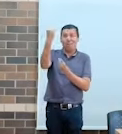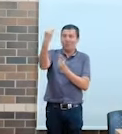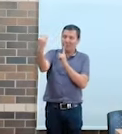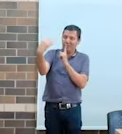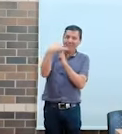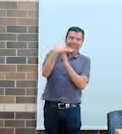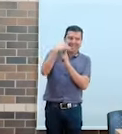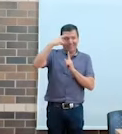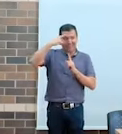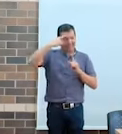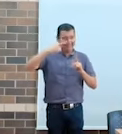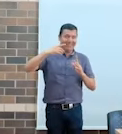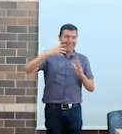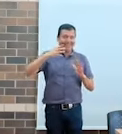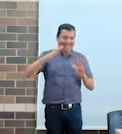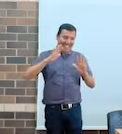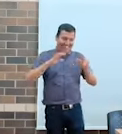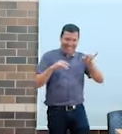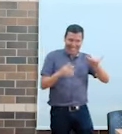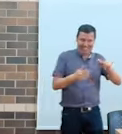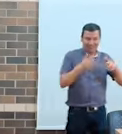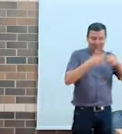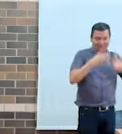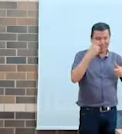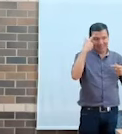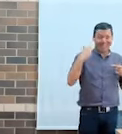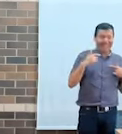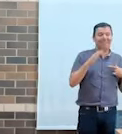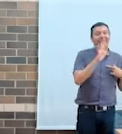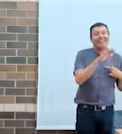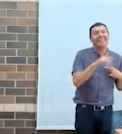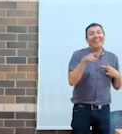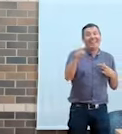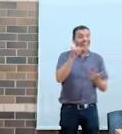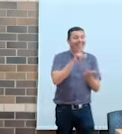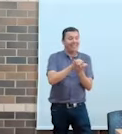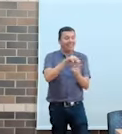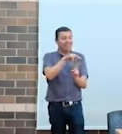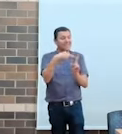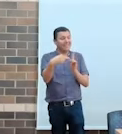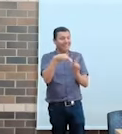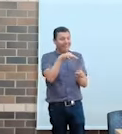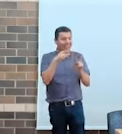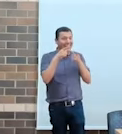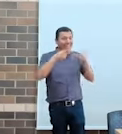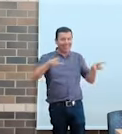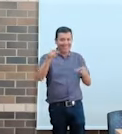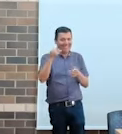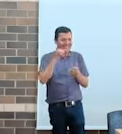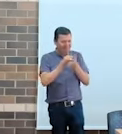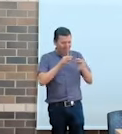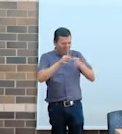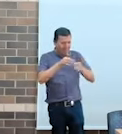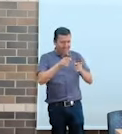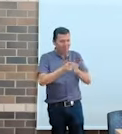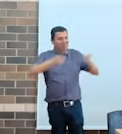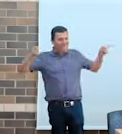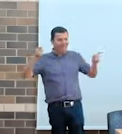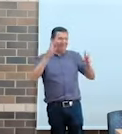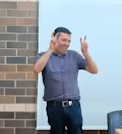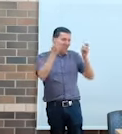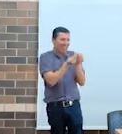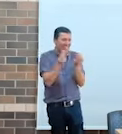formas de pensar, la formación, cómo fuimos afectados, la perspectiva